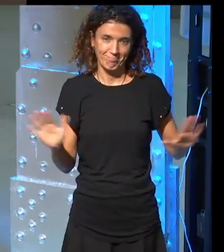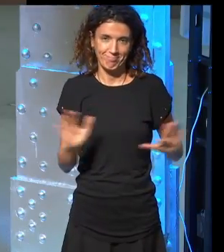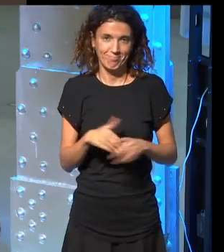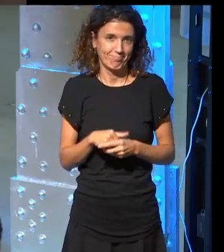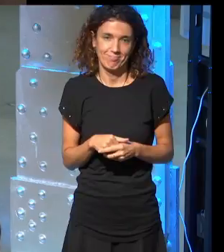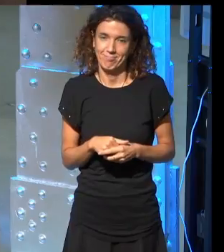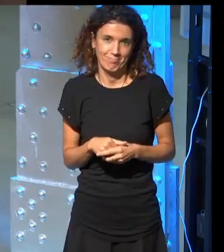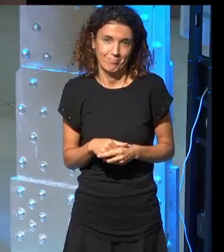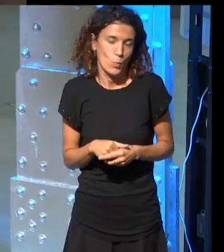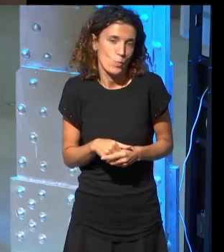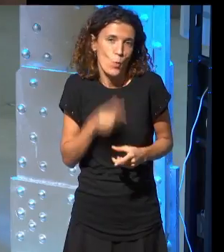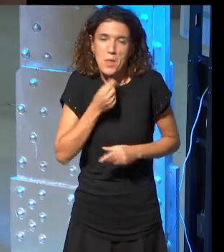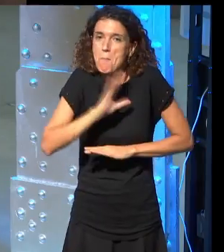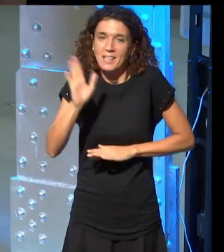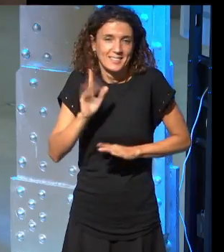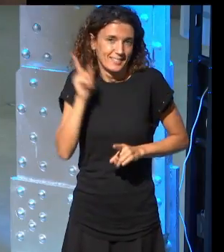metameme, ¿no? Es como...